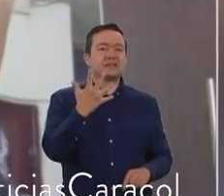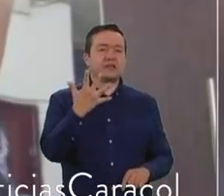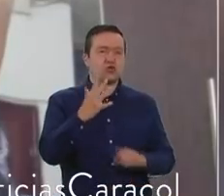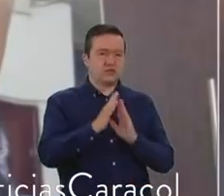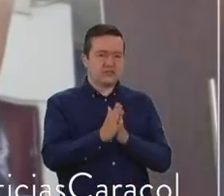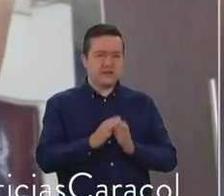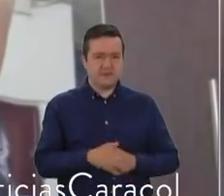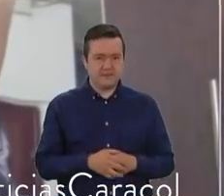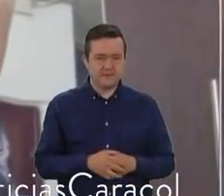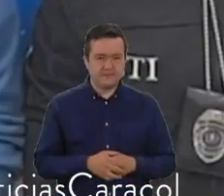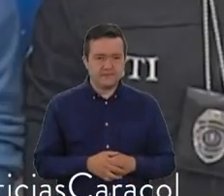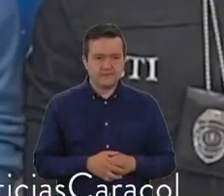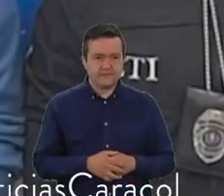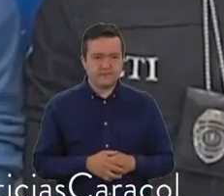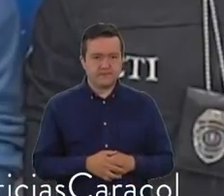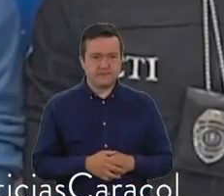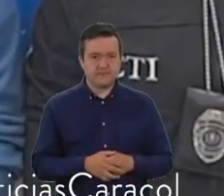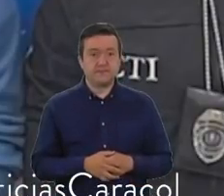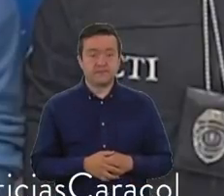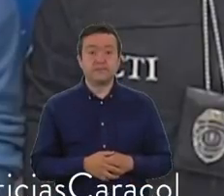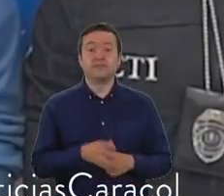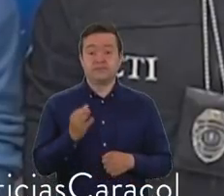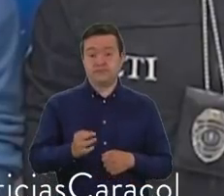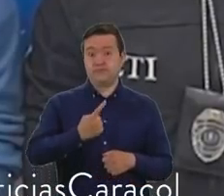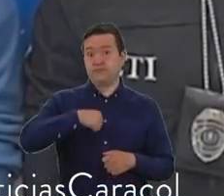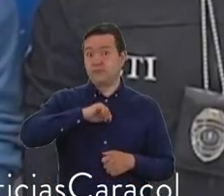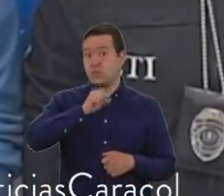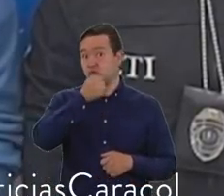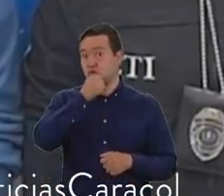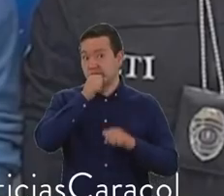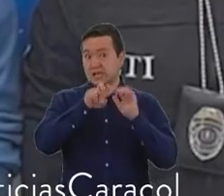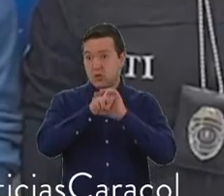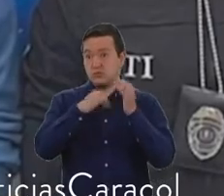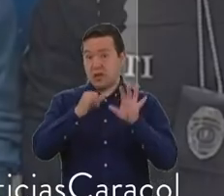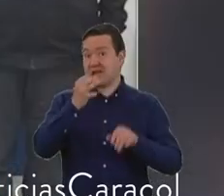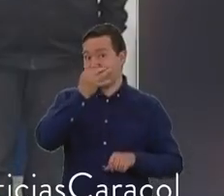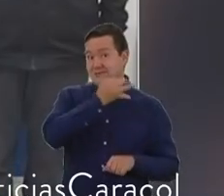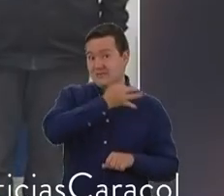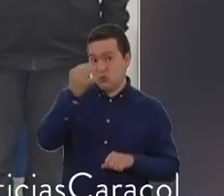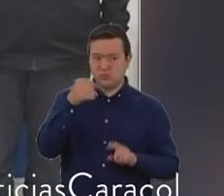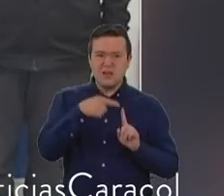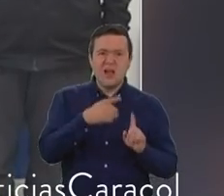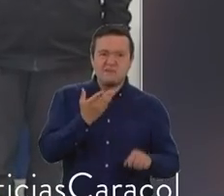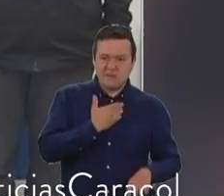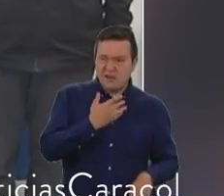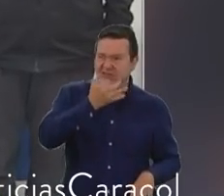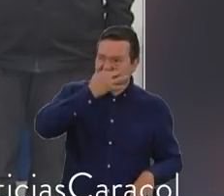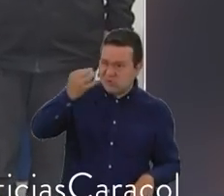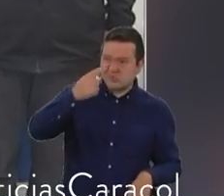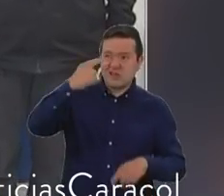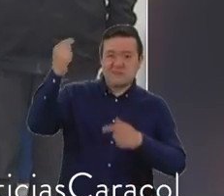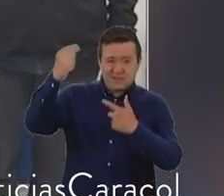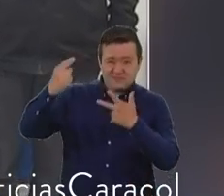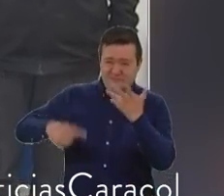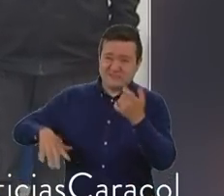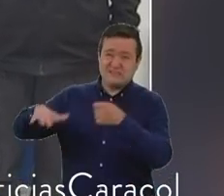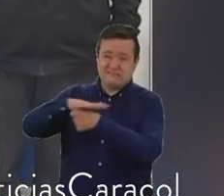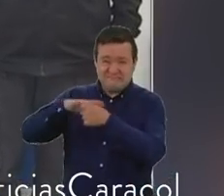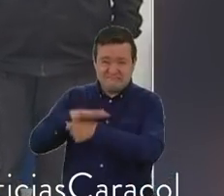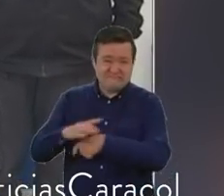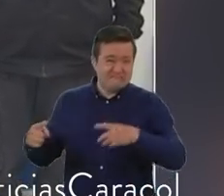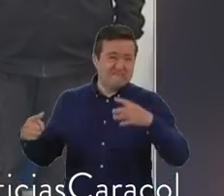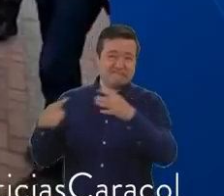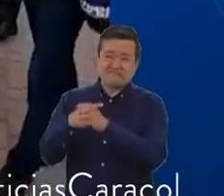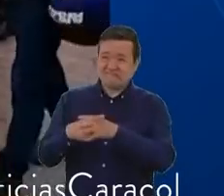la denuncia que hicimos aquí en Noticias Caracol, su mamá, donde denunciaba este caso y la agresión, pues